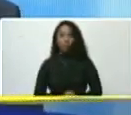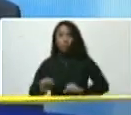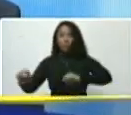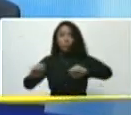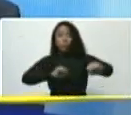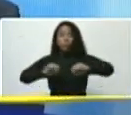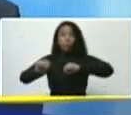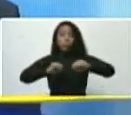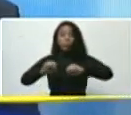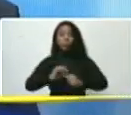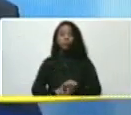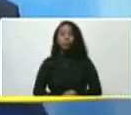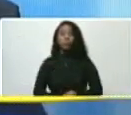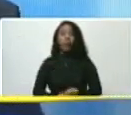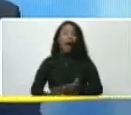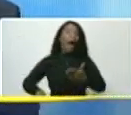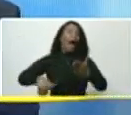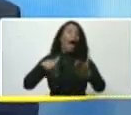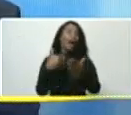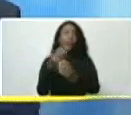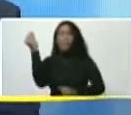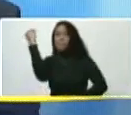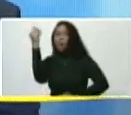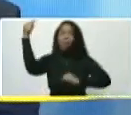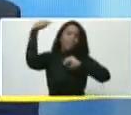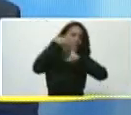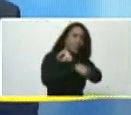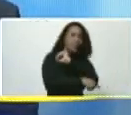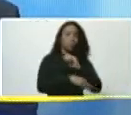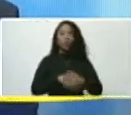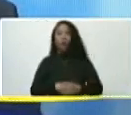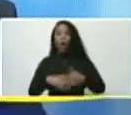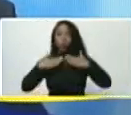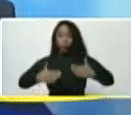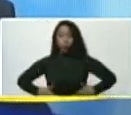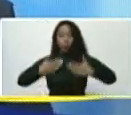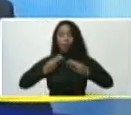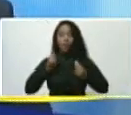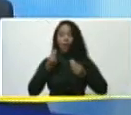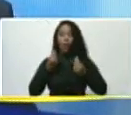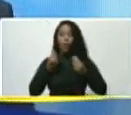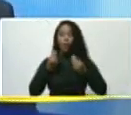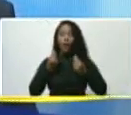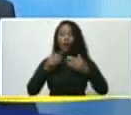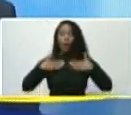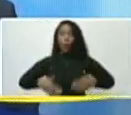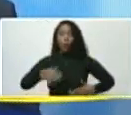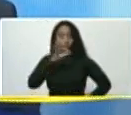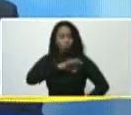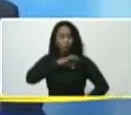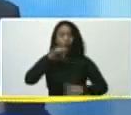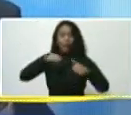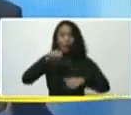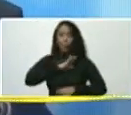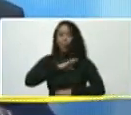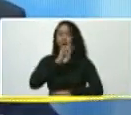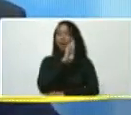estremecieron hasta lo más profundo el cuerpo económico y el cuerpo social de la República.